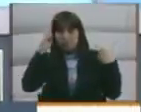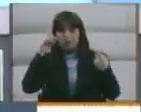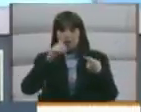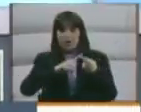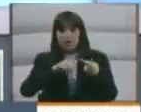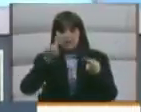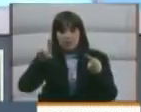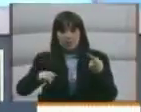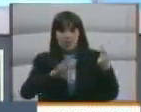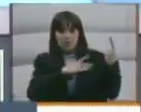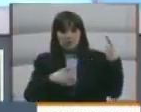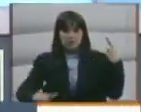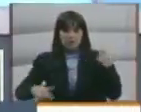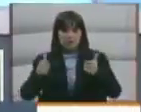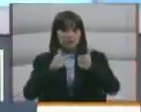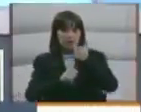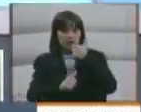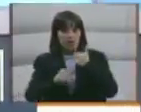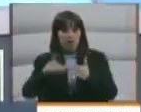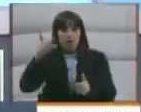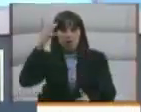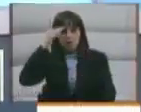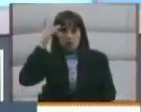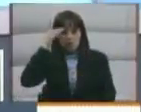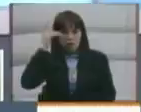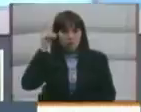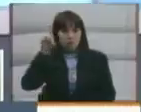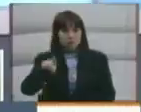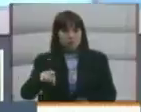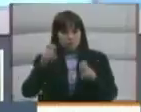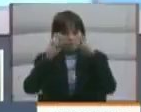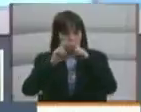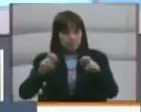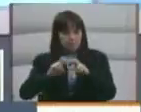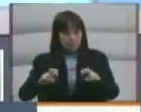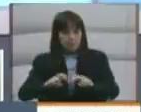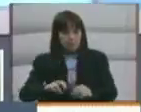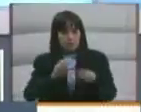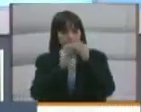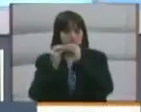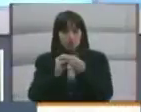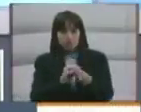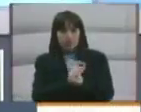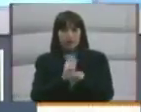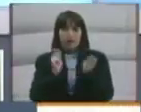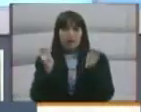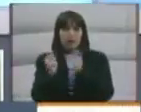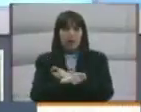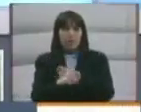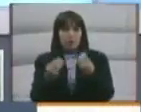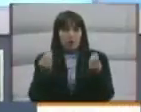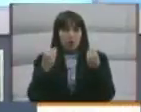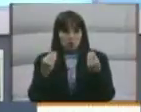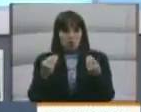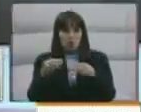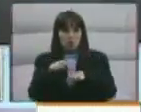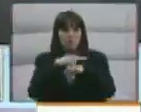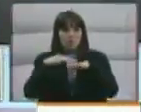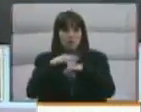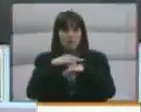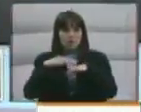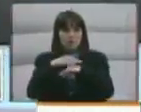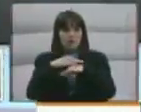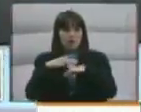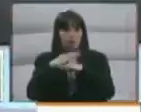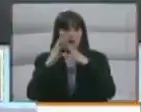Delcy Rodríguez. Y una revisión exhaustiva y reestructuración, no solamente del ministerio, sino de todos los